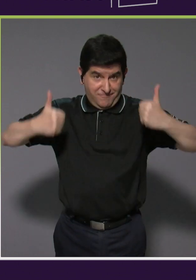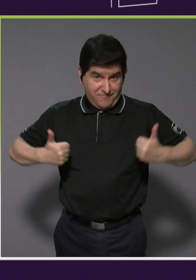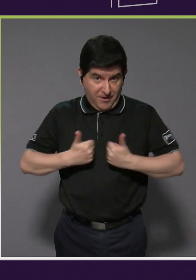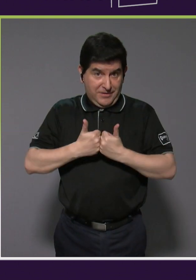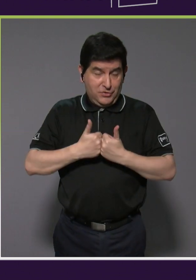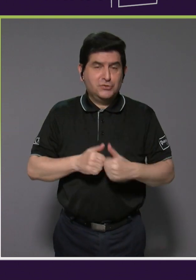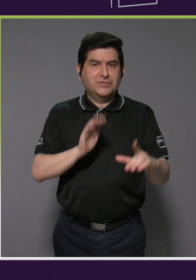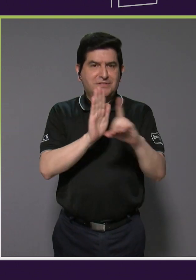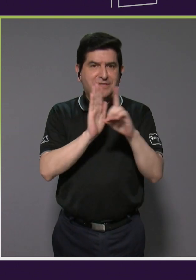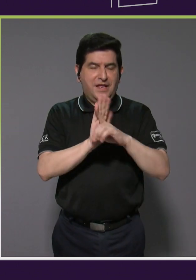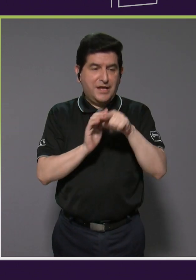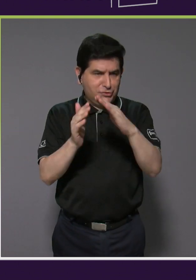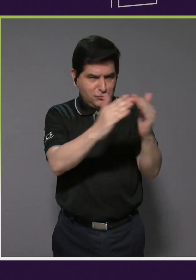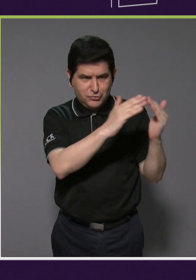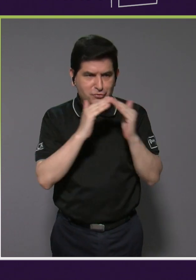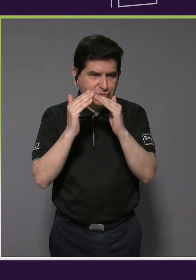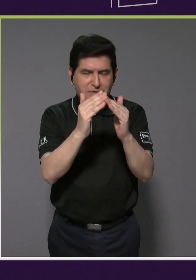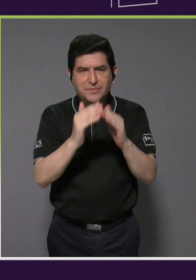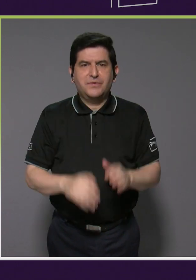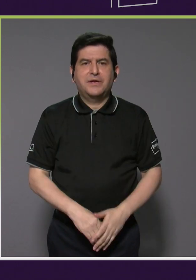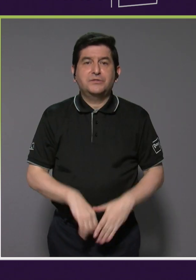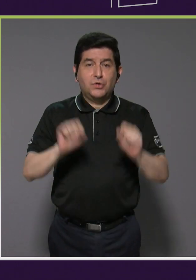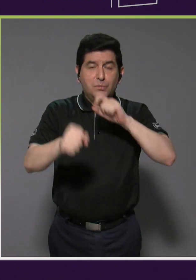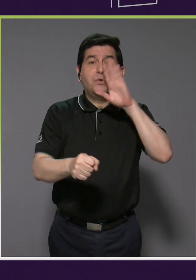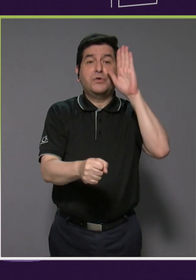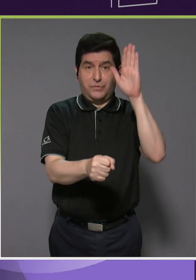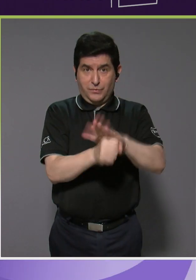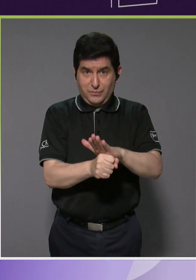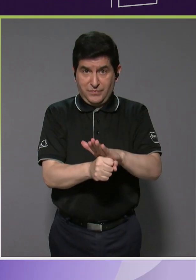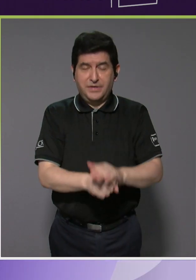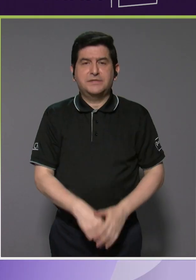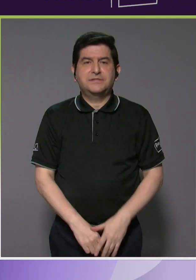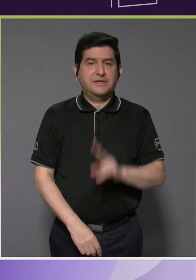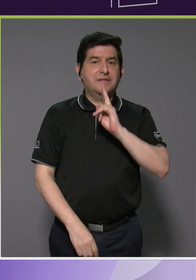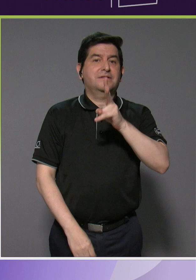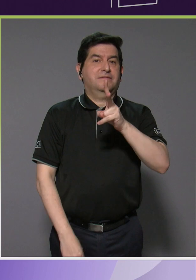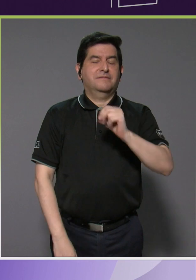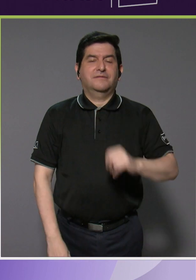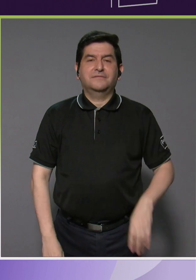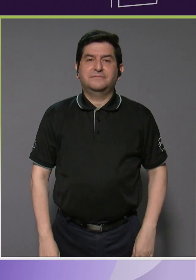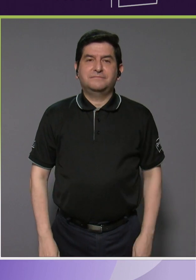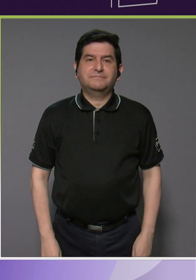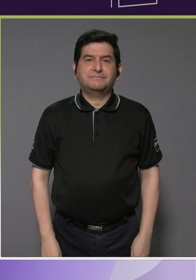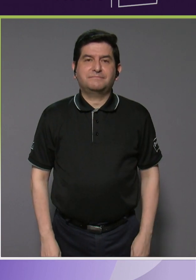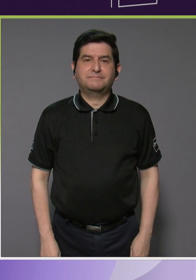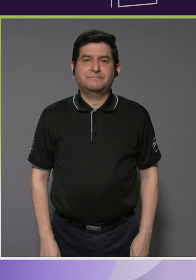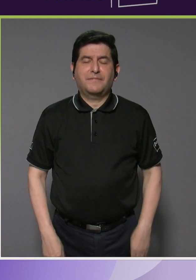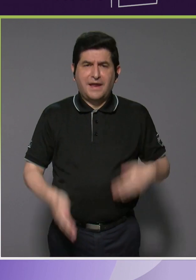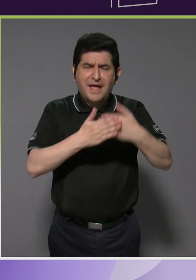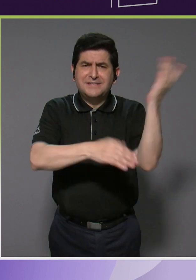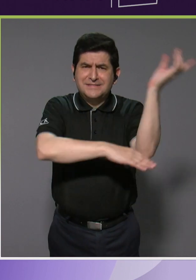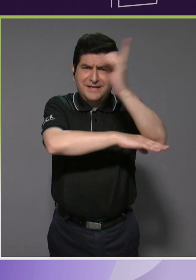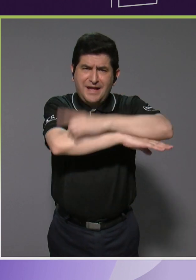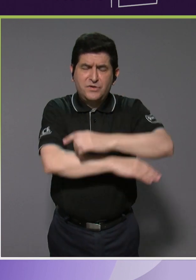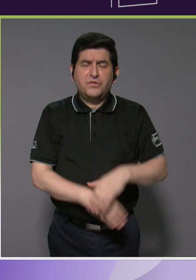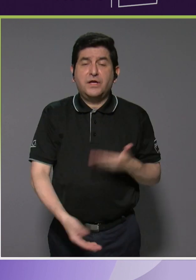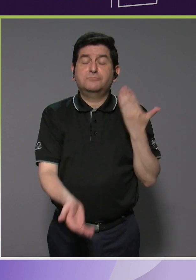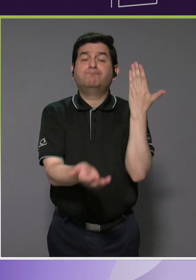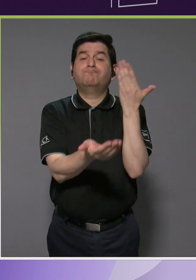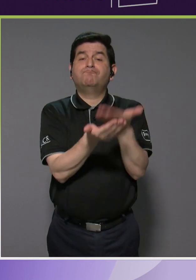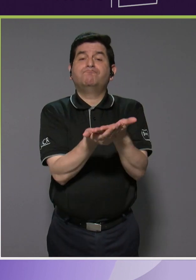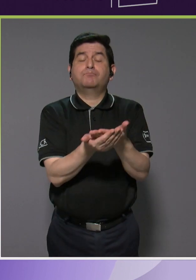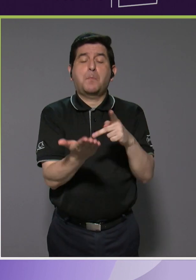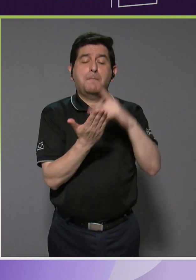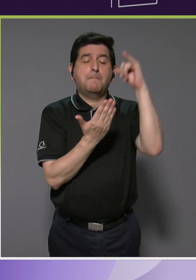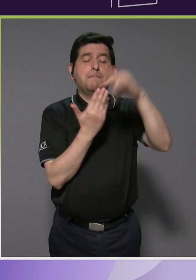que los derechos de esta población se ejecuten, se cumplan y sean una realidad. En los días recientes se ha propuesto